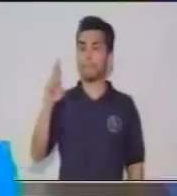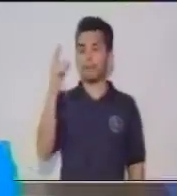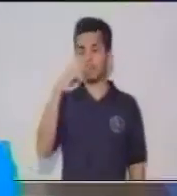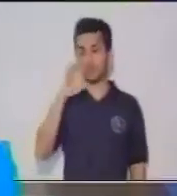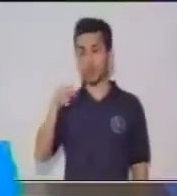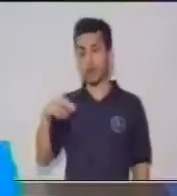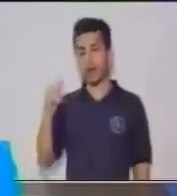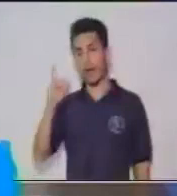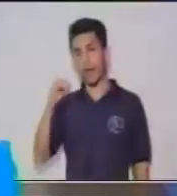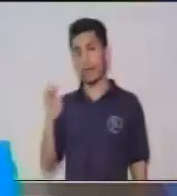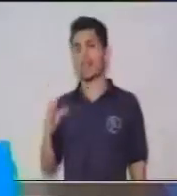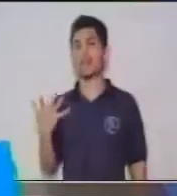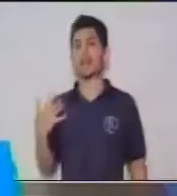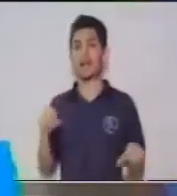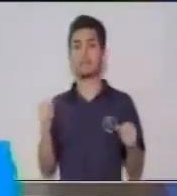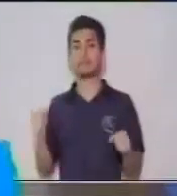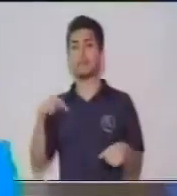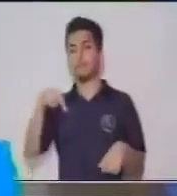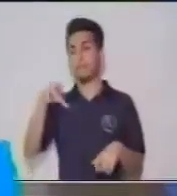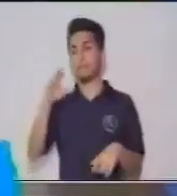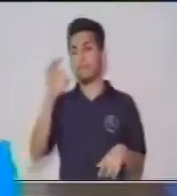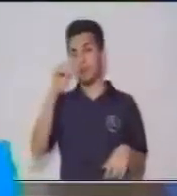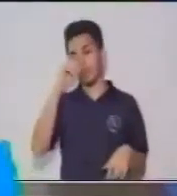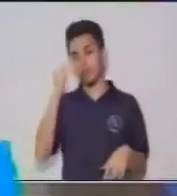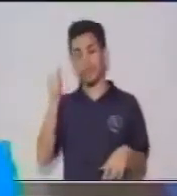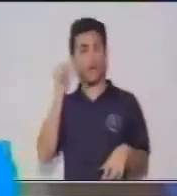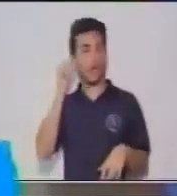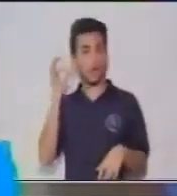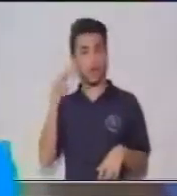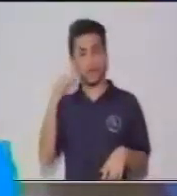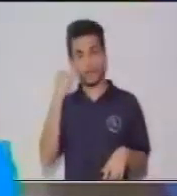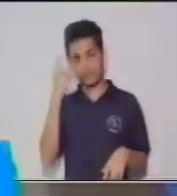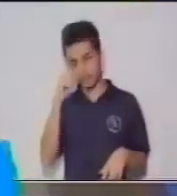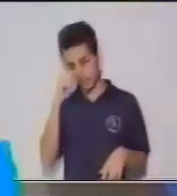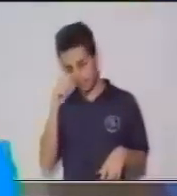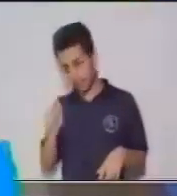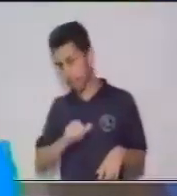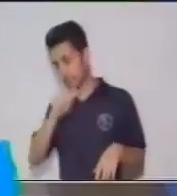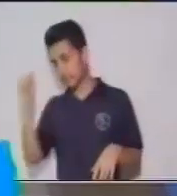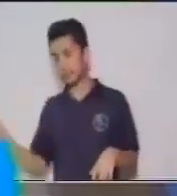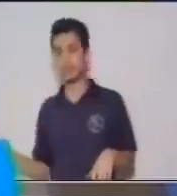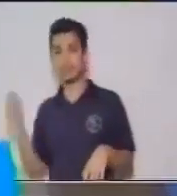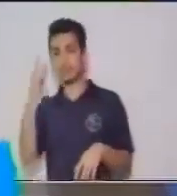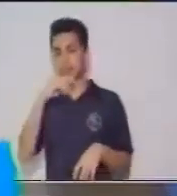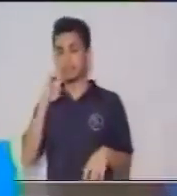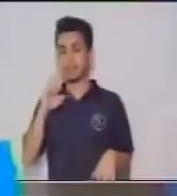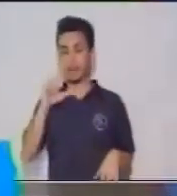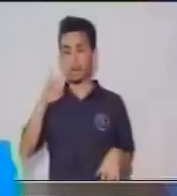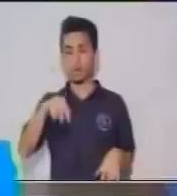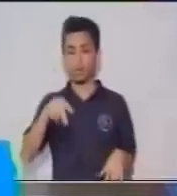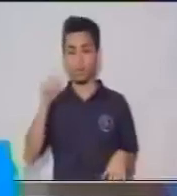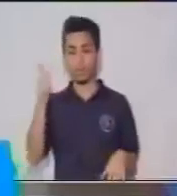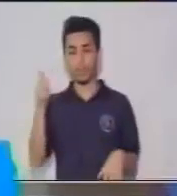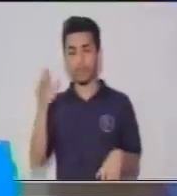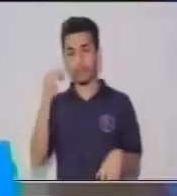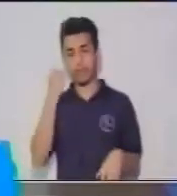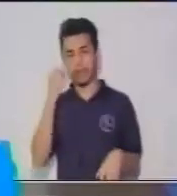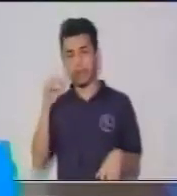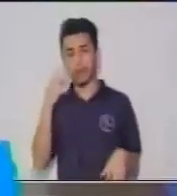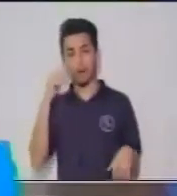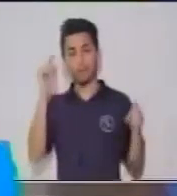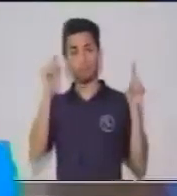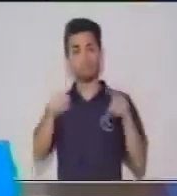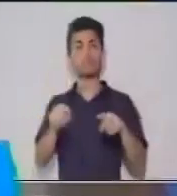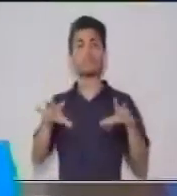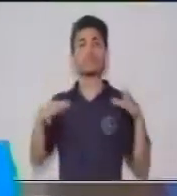en protagonistas y secundarios. Los secundarios son los que le van a dar el sentido, son los que van a llevar a